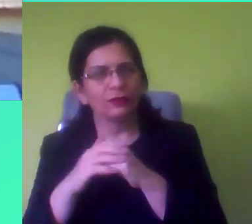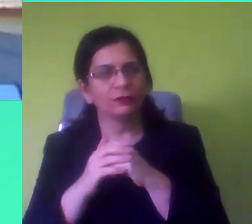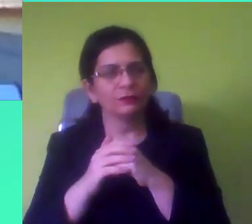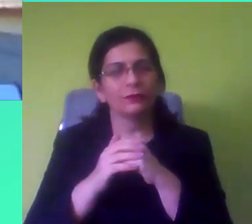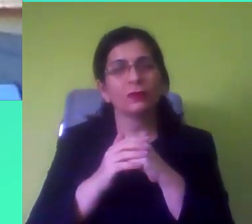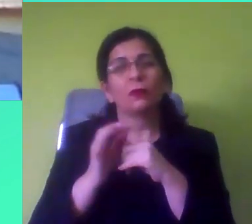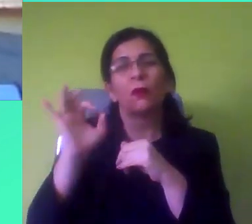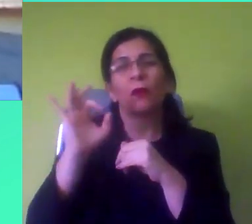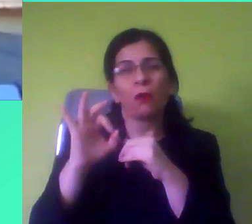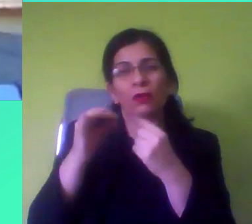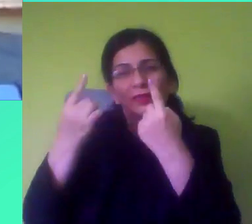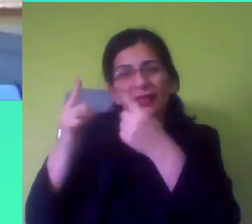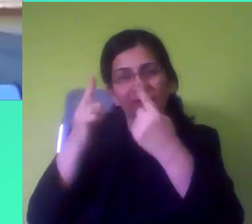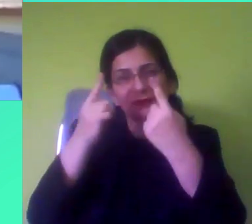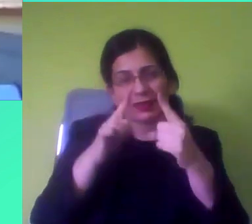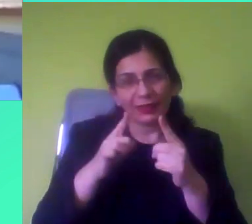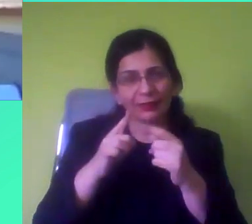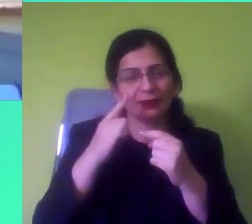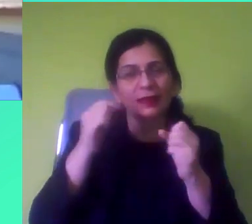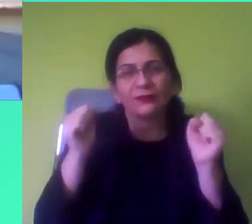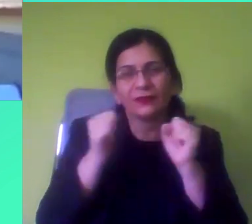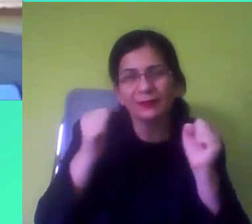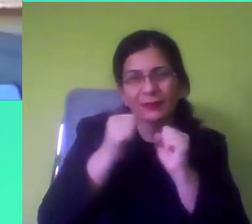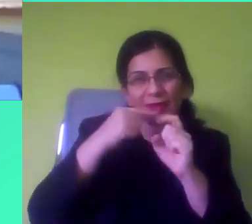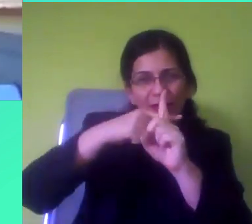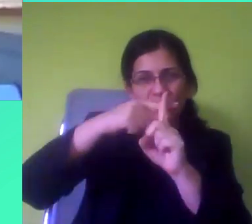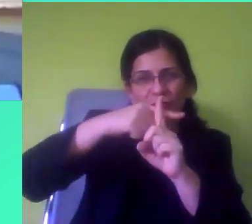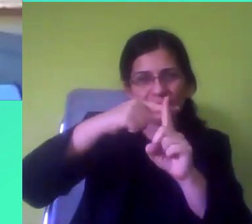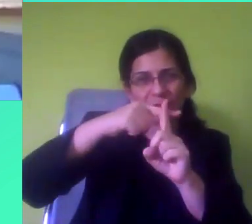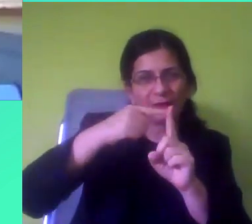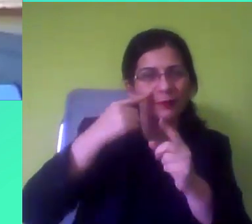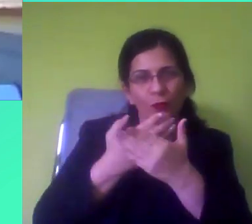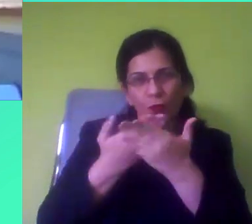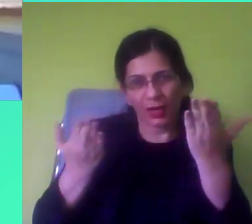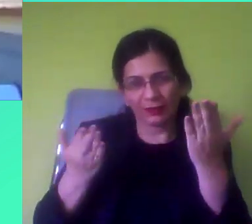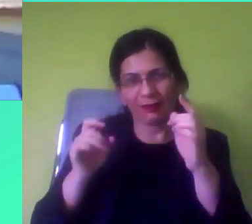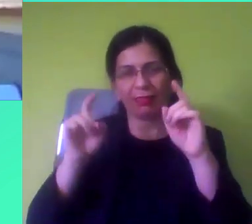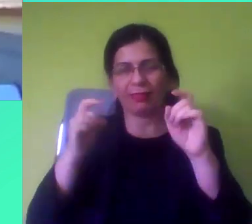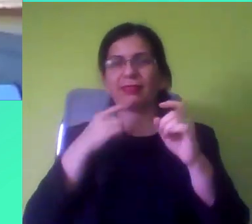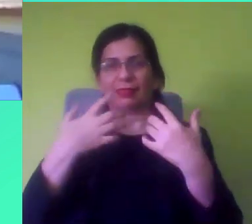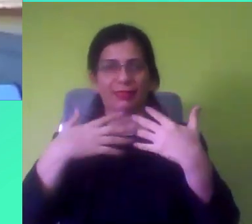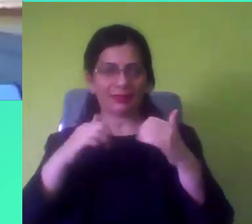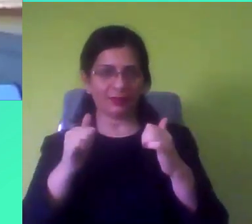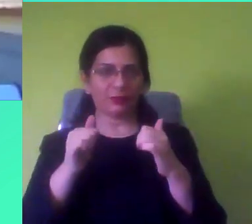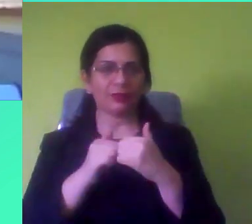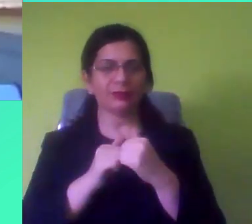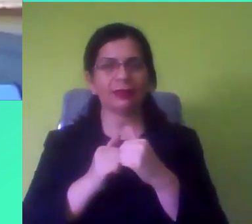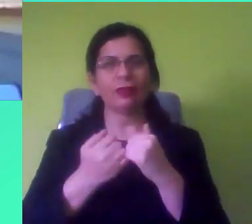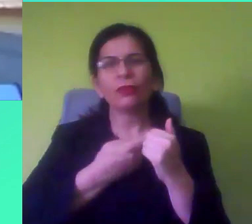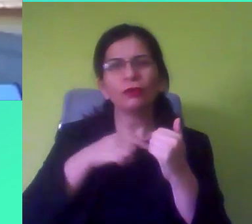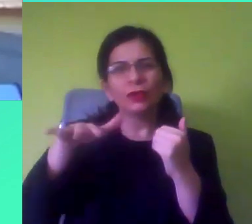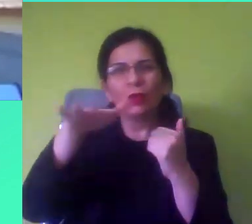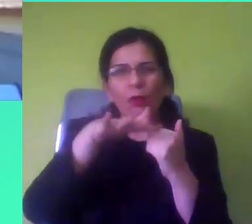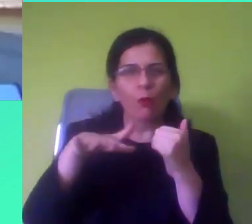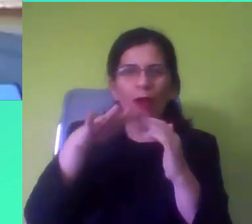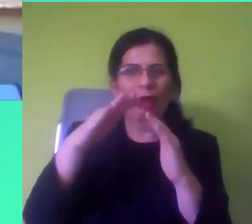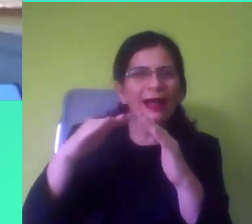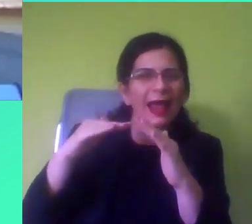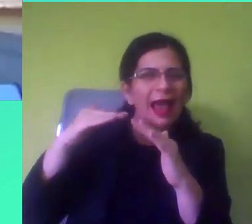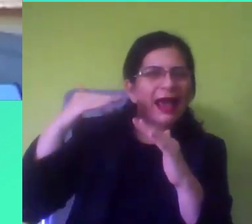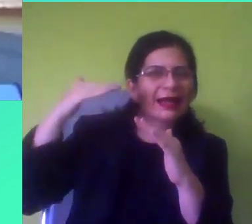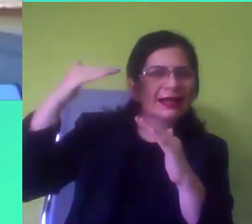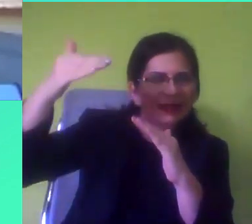la variación de la temperatura en profundidad en invierno. En la zona superior, donde hay un congelamiento y